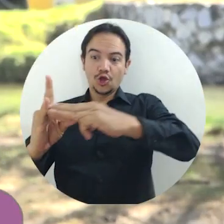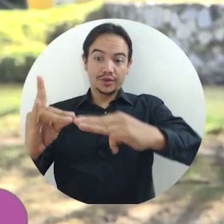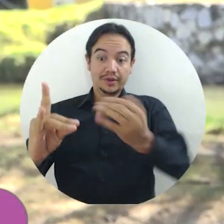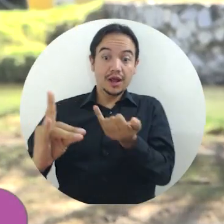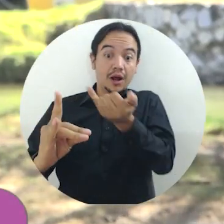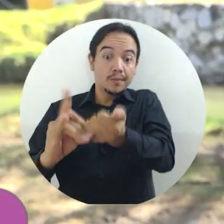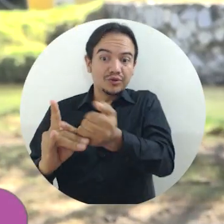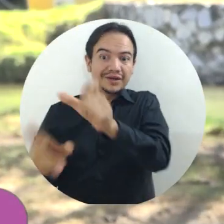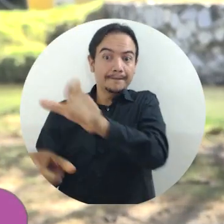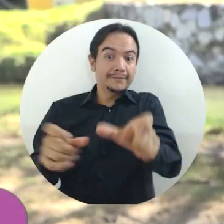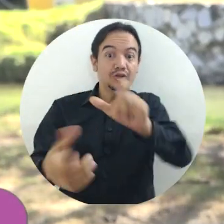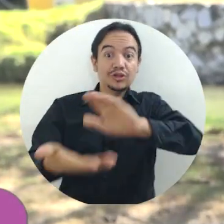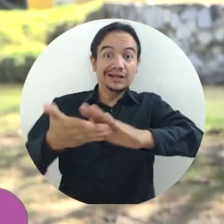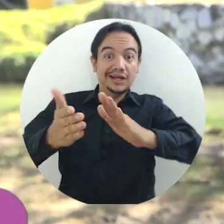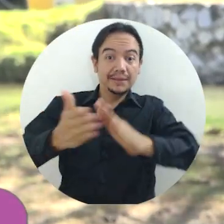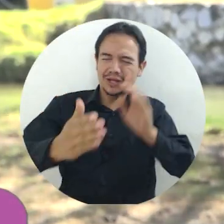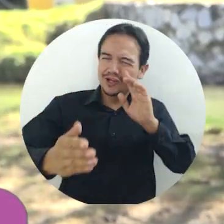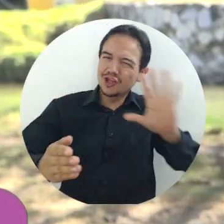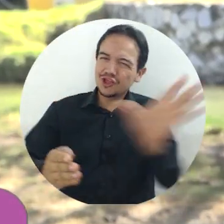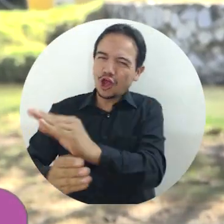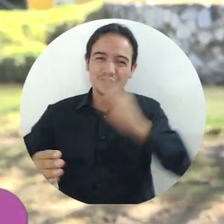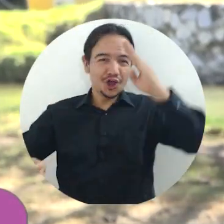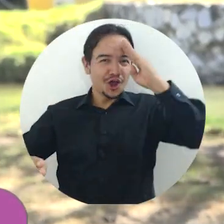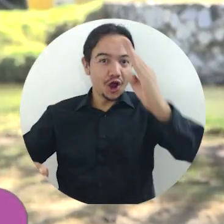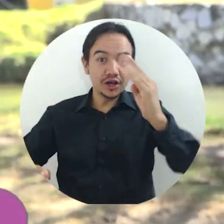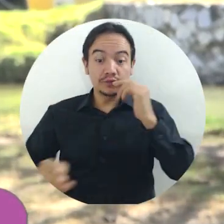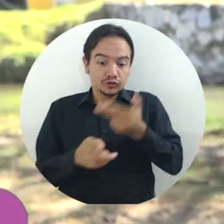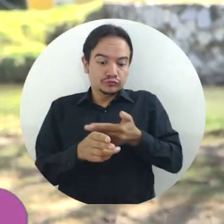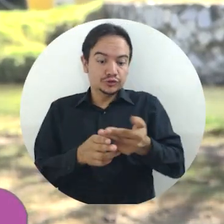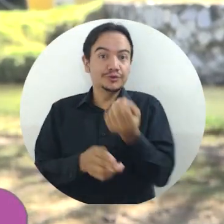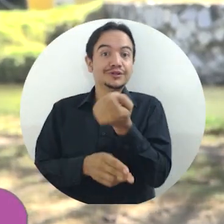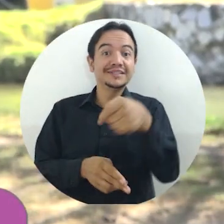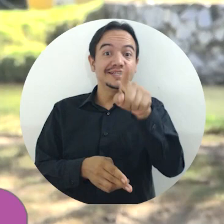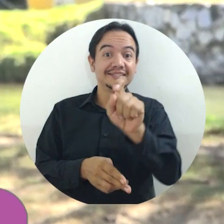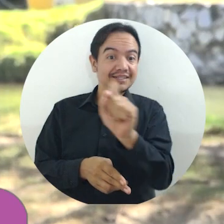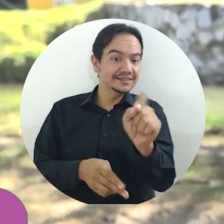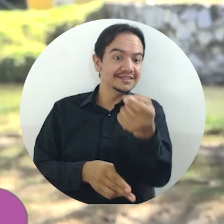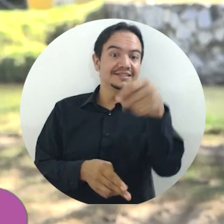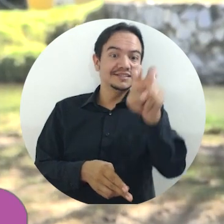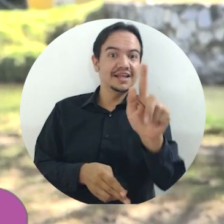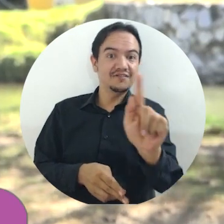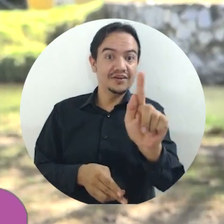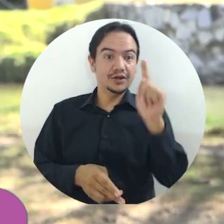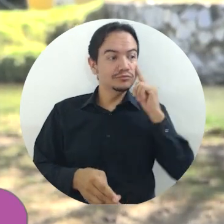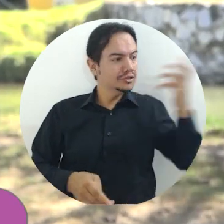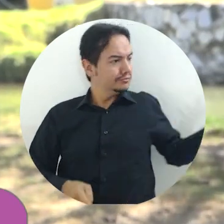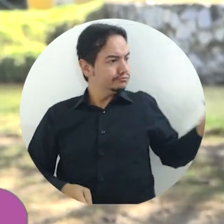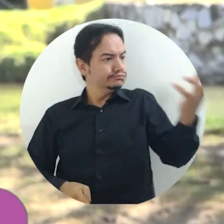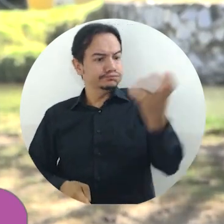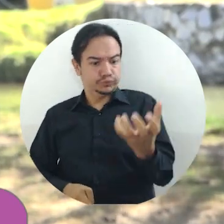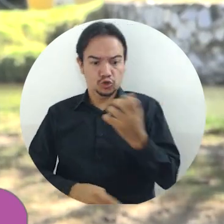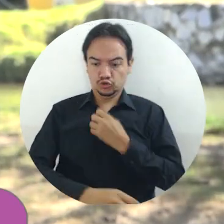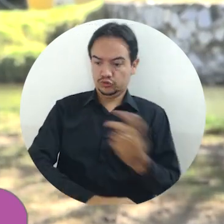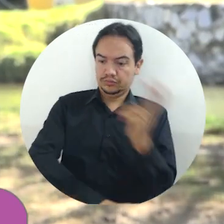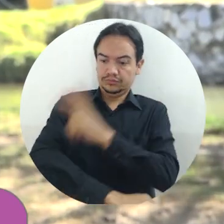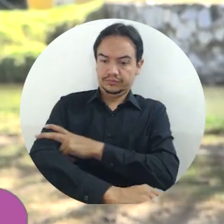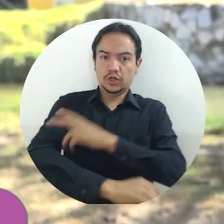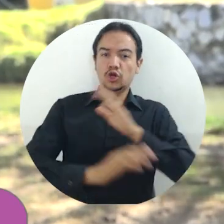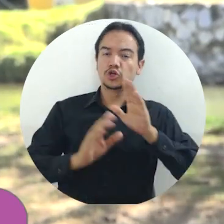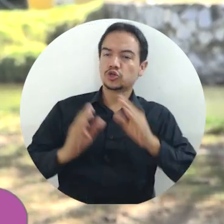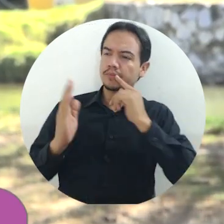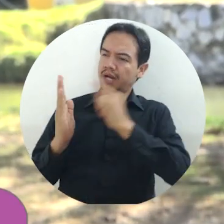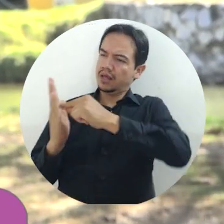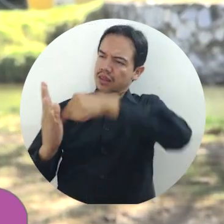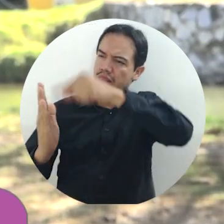Hola comunidad un Magdalena este 16 y 17 de febrero estarán en nuestra institución educativa los pares del